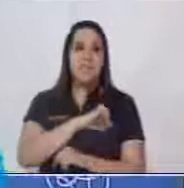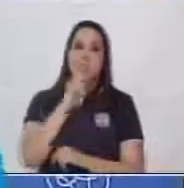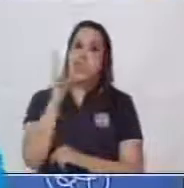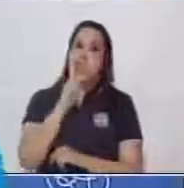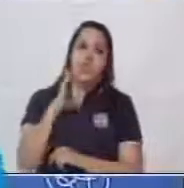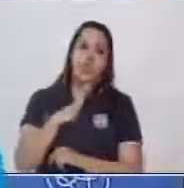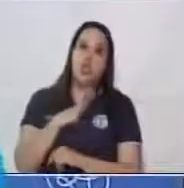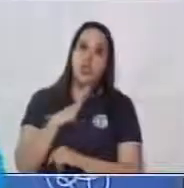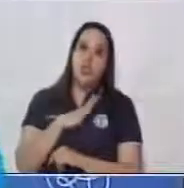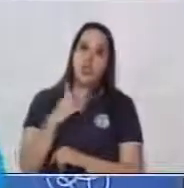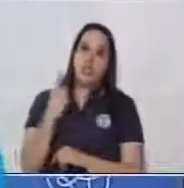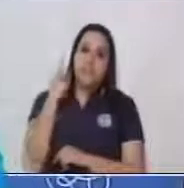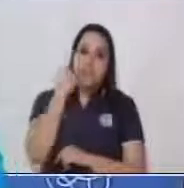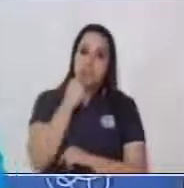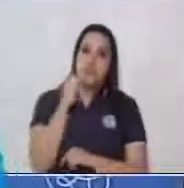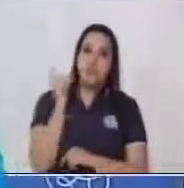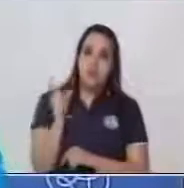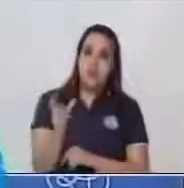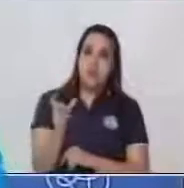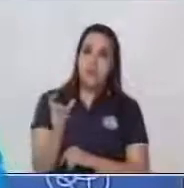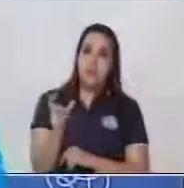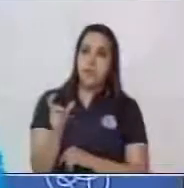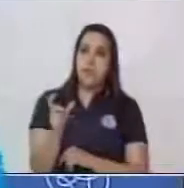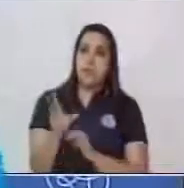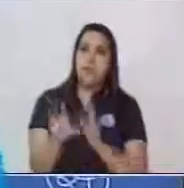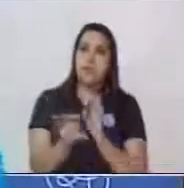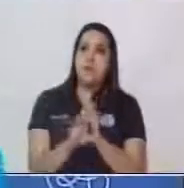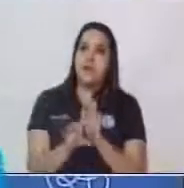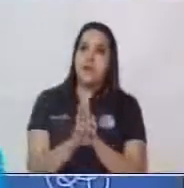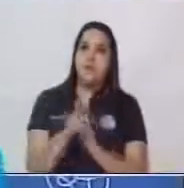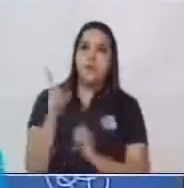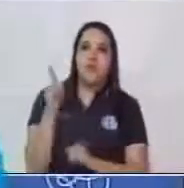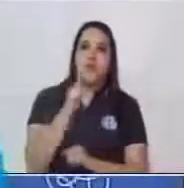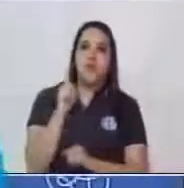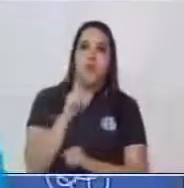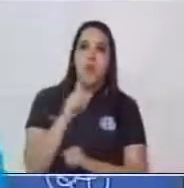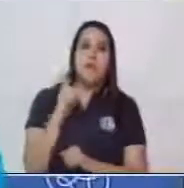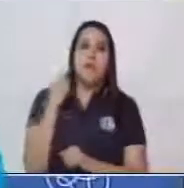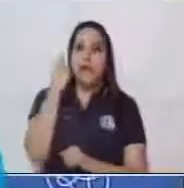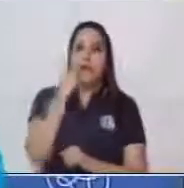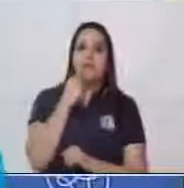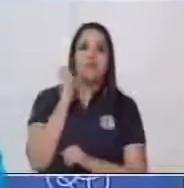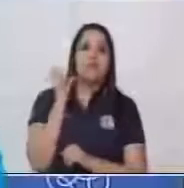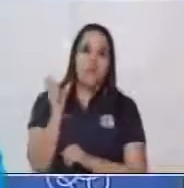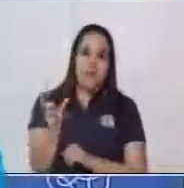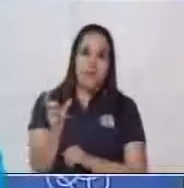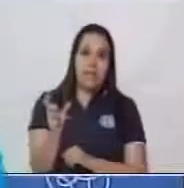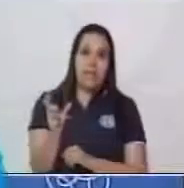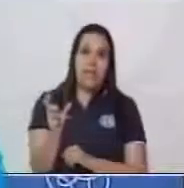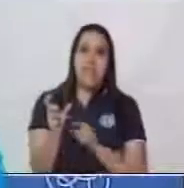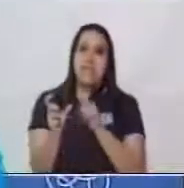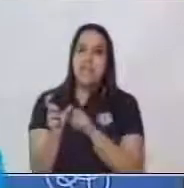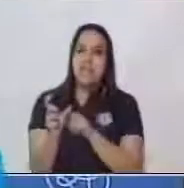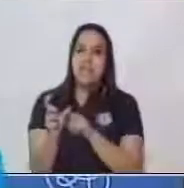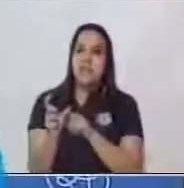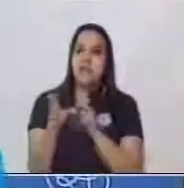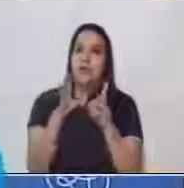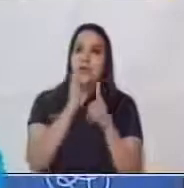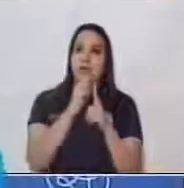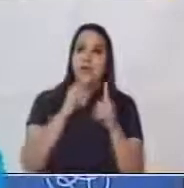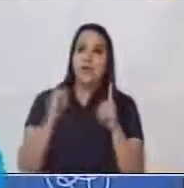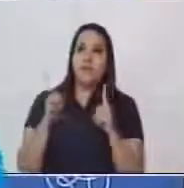Hago aclaración acá que no es que haya un sujeto tácito, es que a la oración no se le